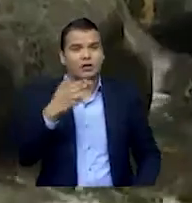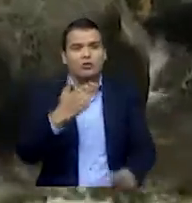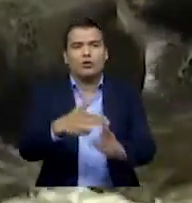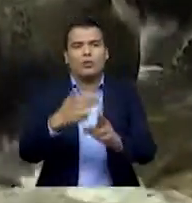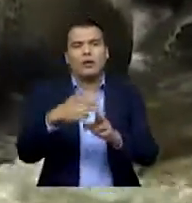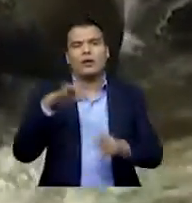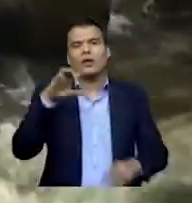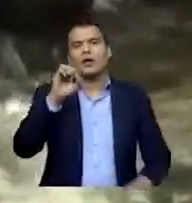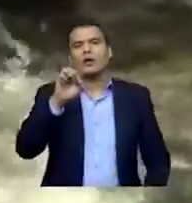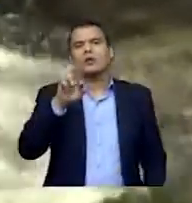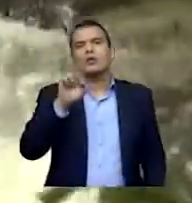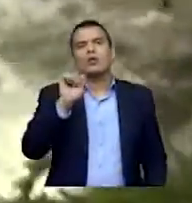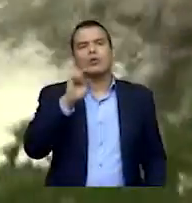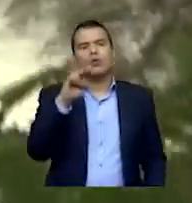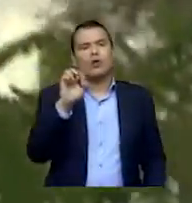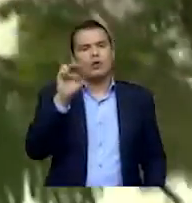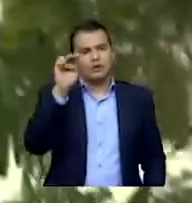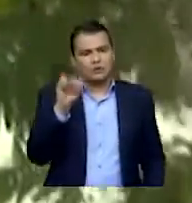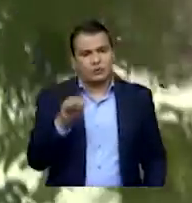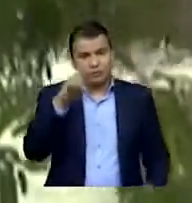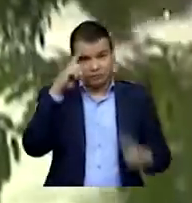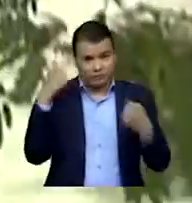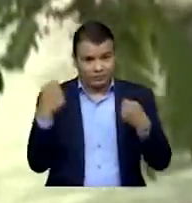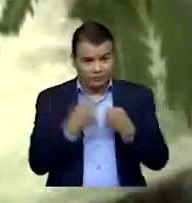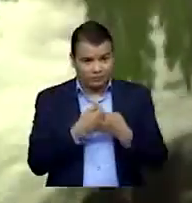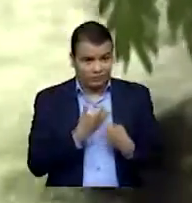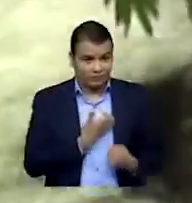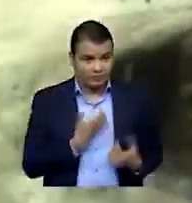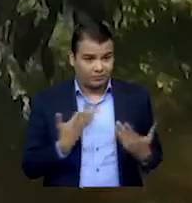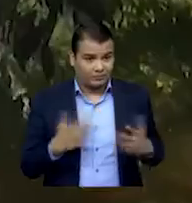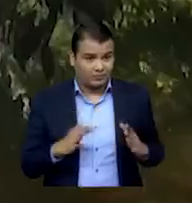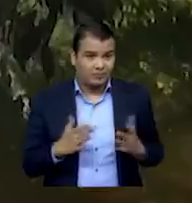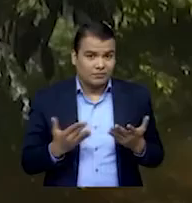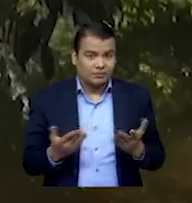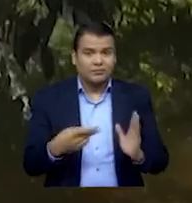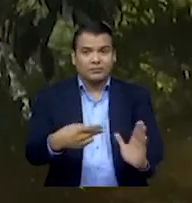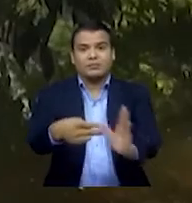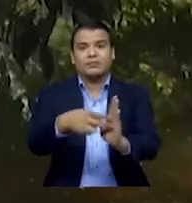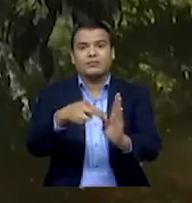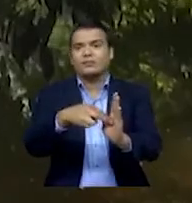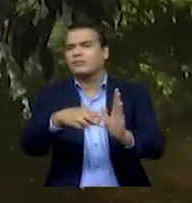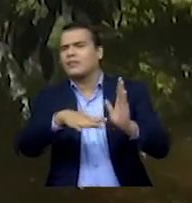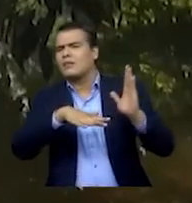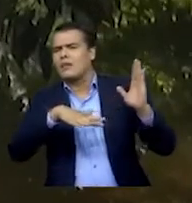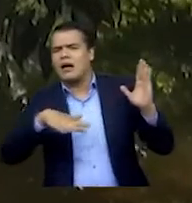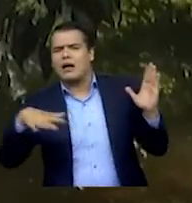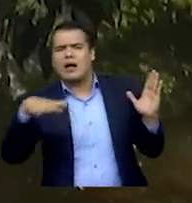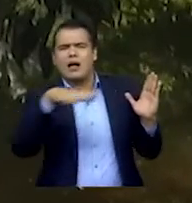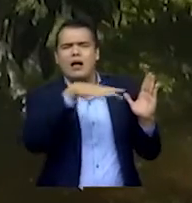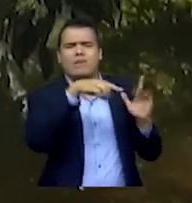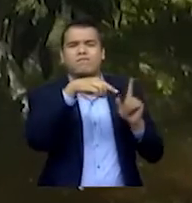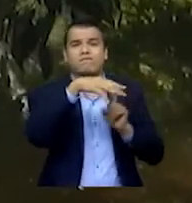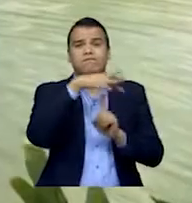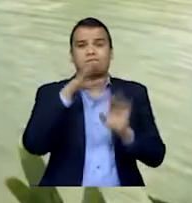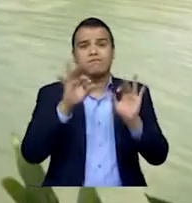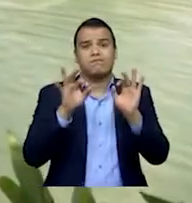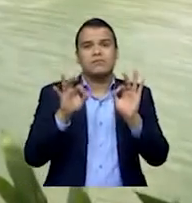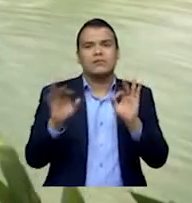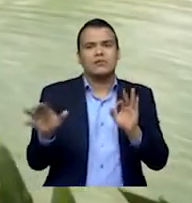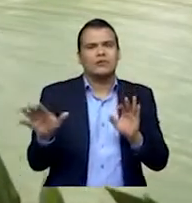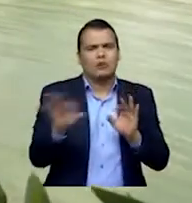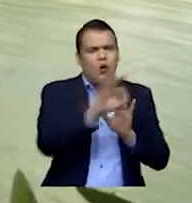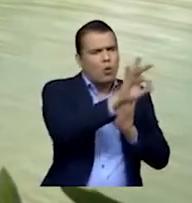junto con la alcaldía de cali de tal manera que vamos a proteger todos los santuarios ambientales que tiene la ciudad de cali y como le he dicho es una